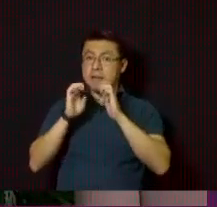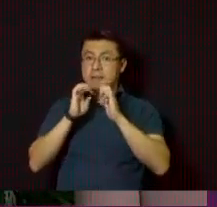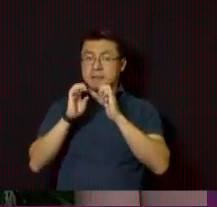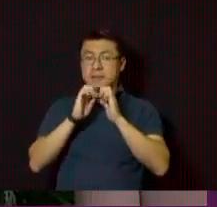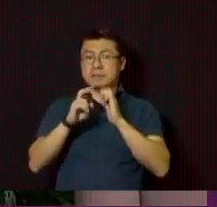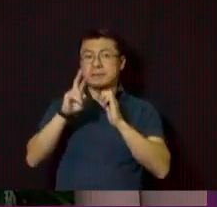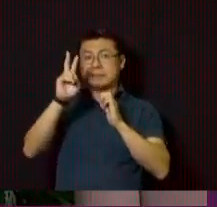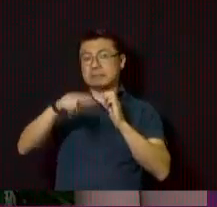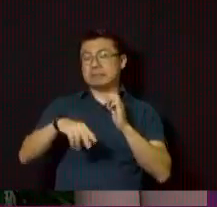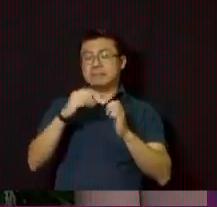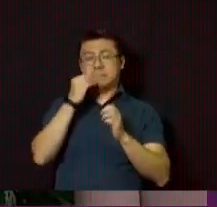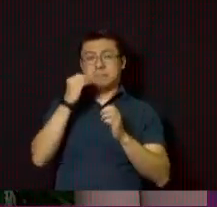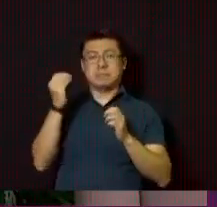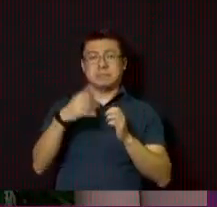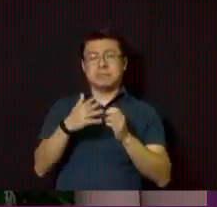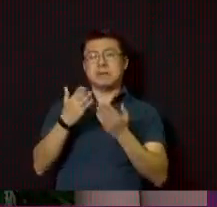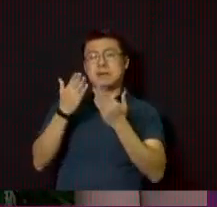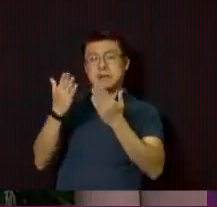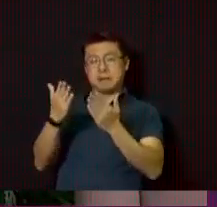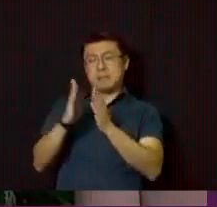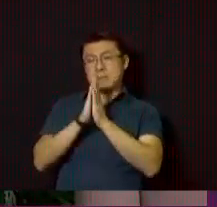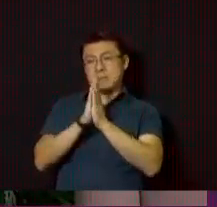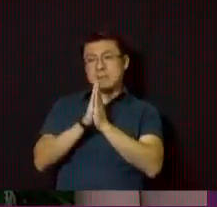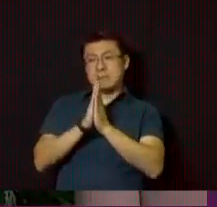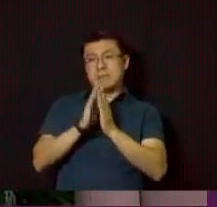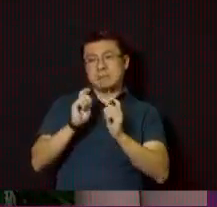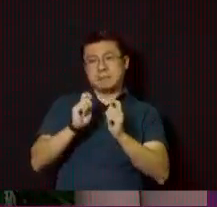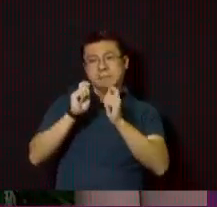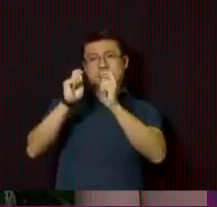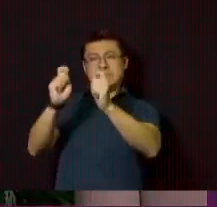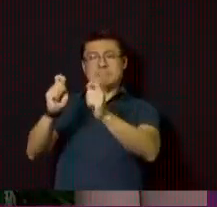increíble. A Mauri te dejo la señal.